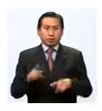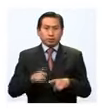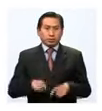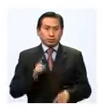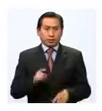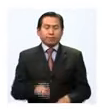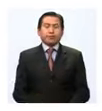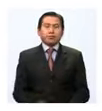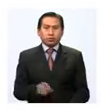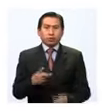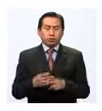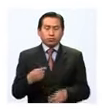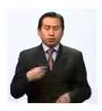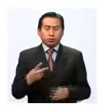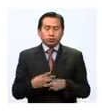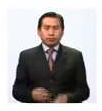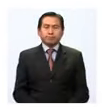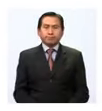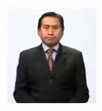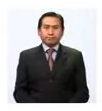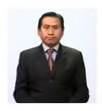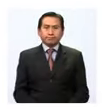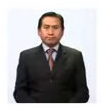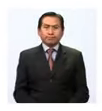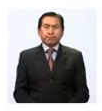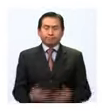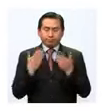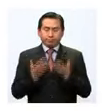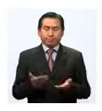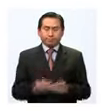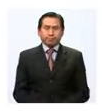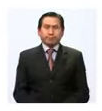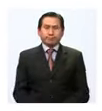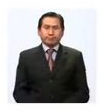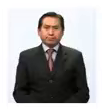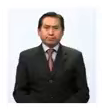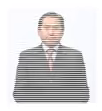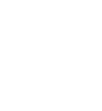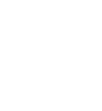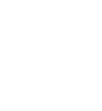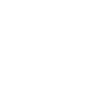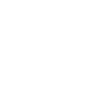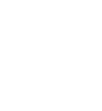depende de ti. Te cuido, me cuidas. Muchas gracias. Permiso.